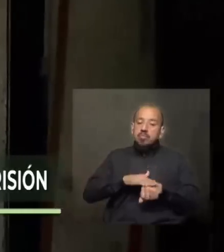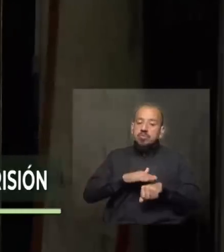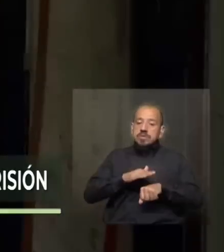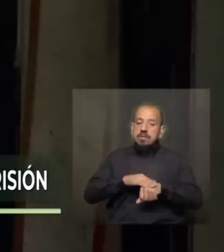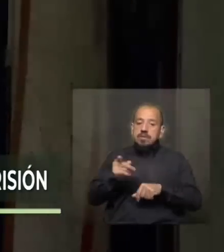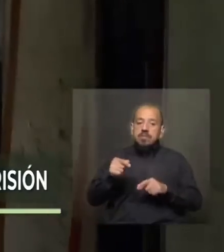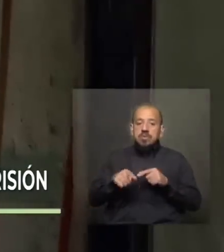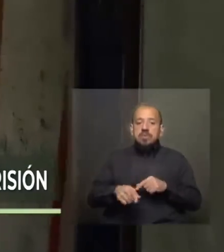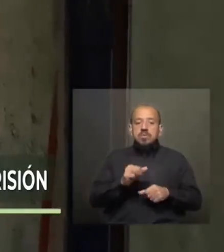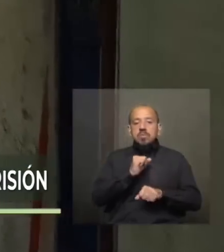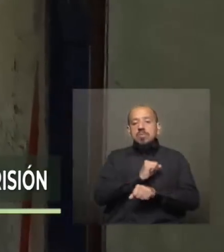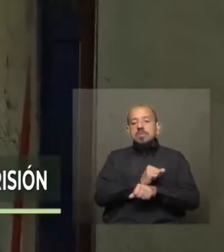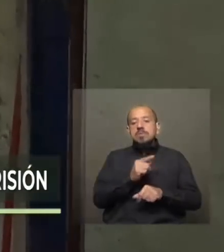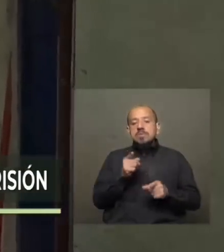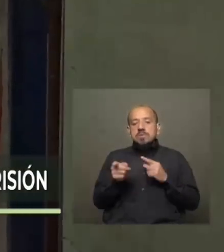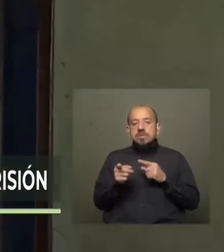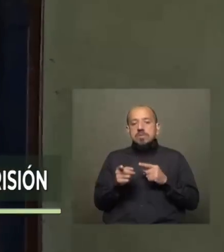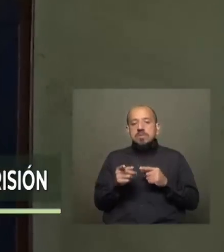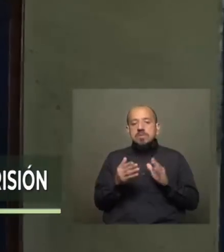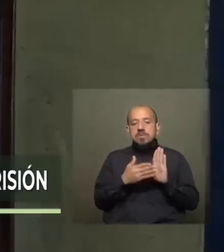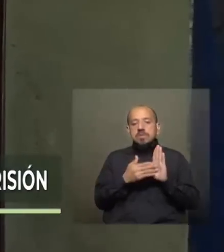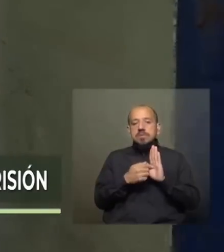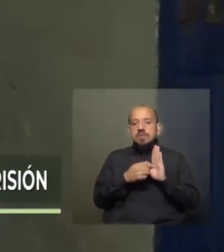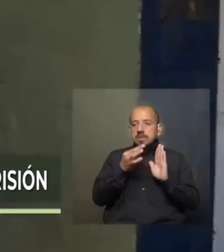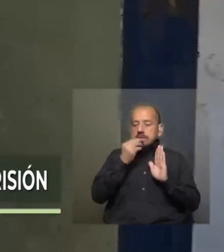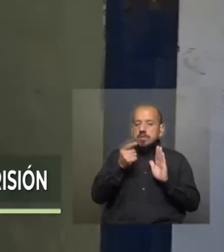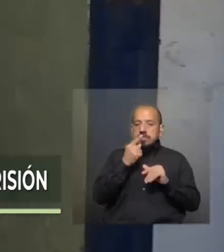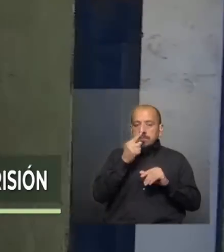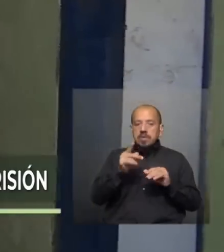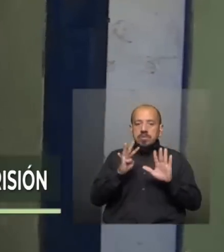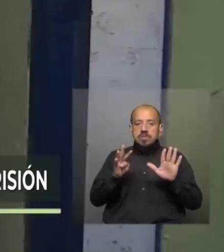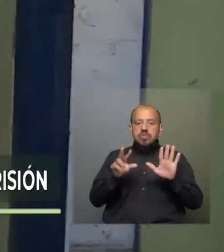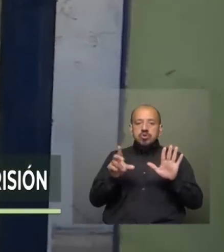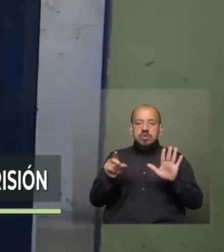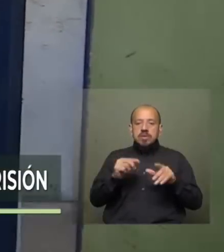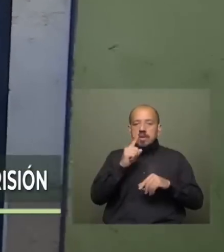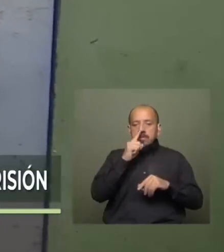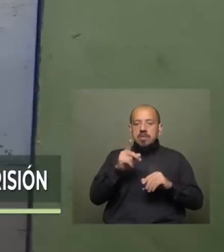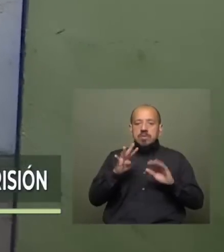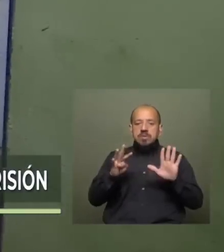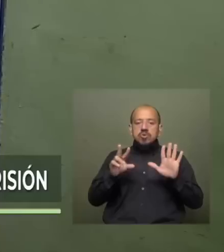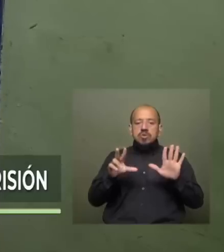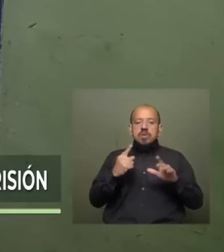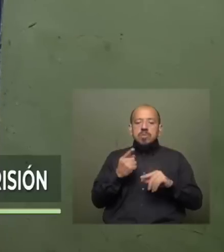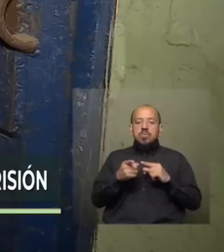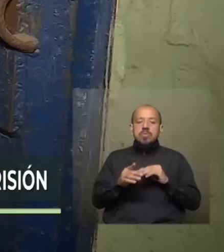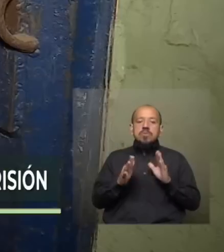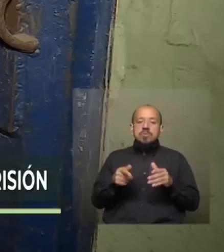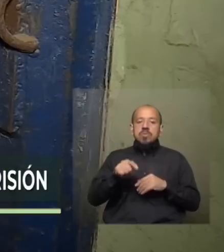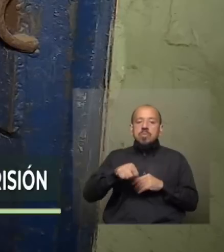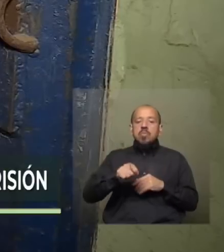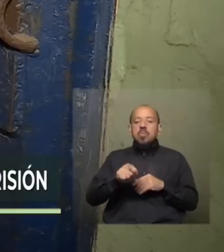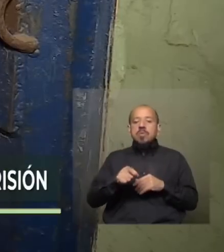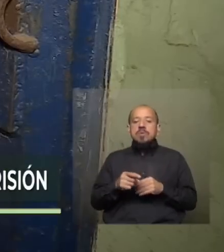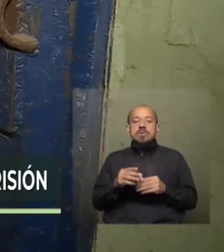según el documento consignado por semanario brecha alegó que entre 1980 y 1981 actuó como fue